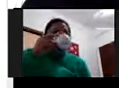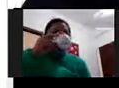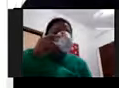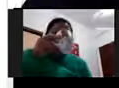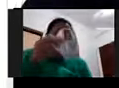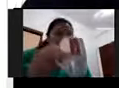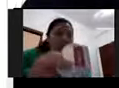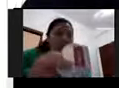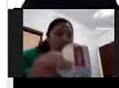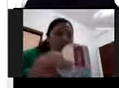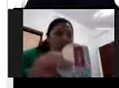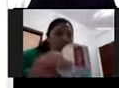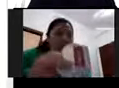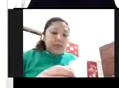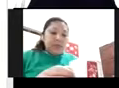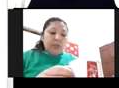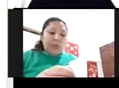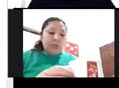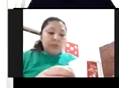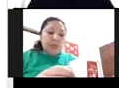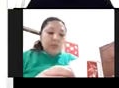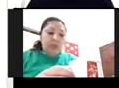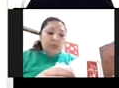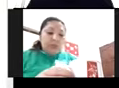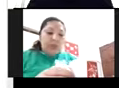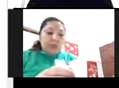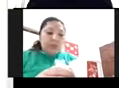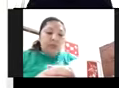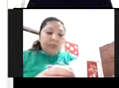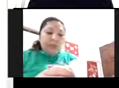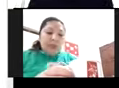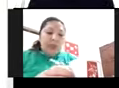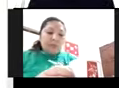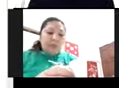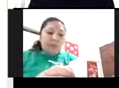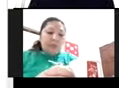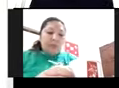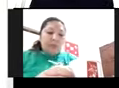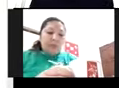esos controles formales del Estado muchas veces no funcionan adecuadamente,